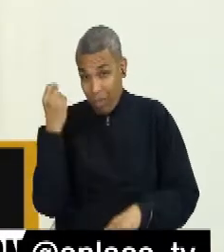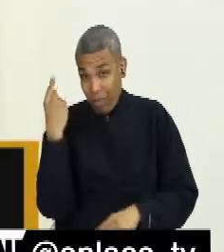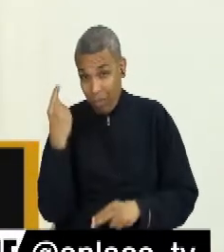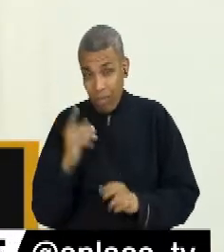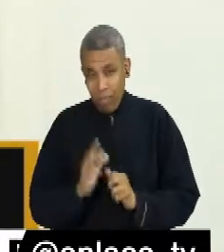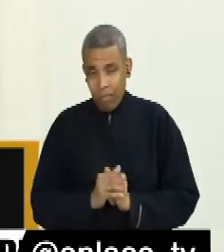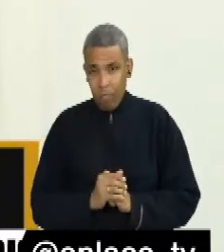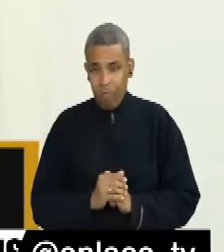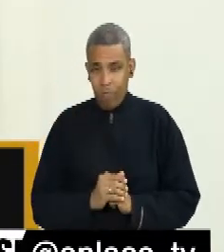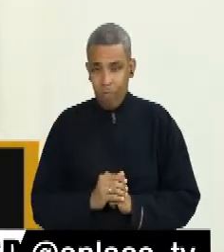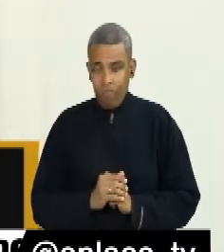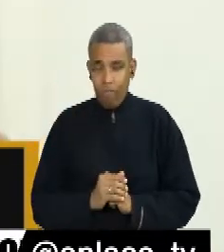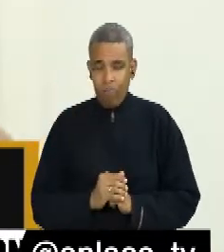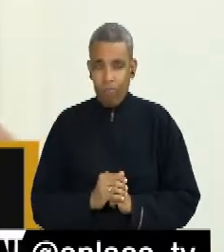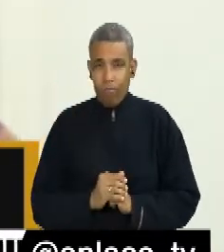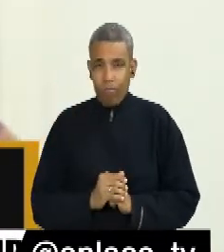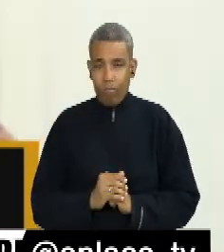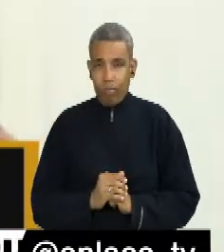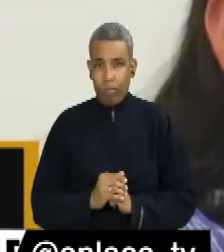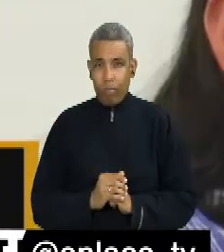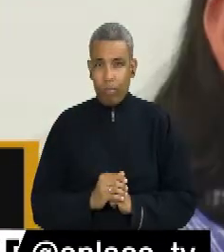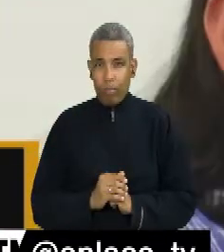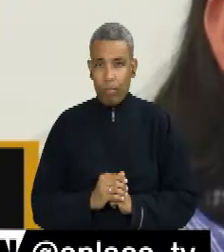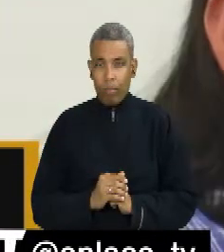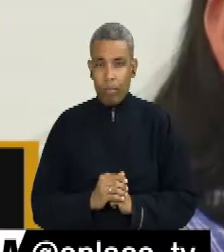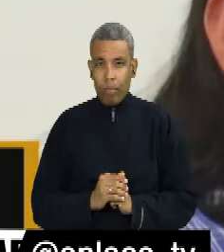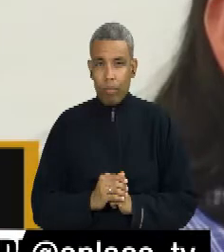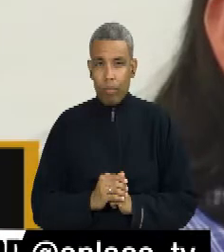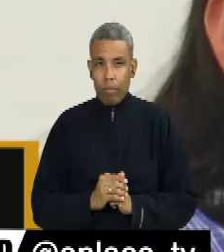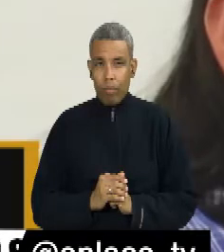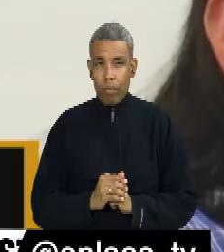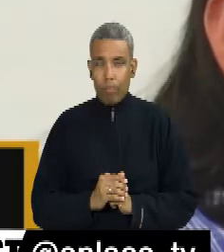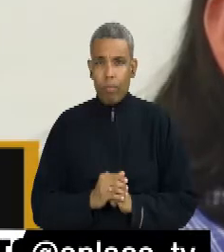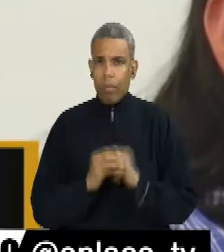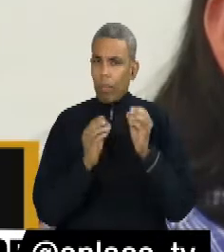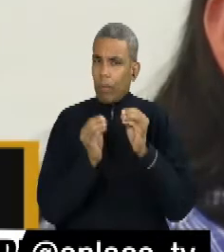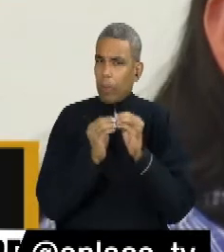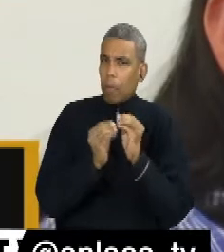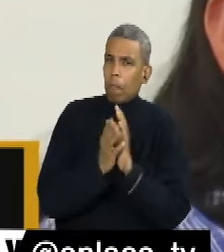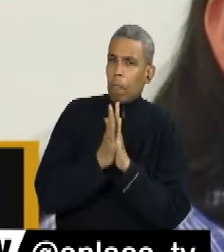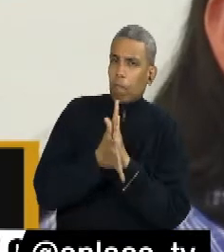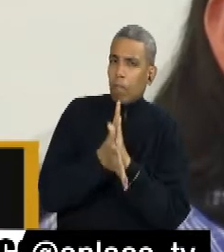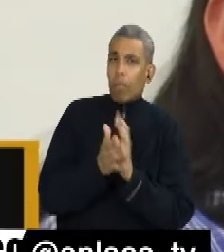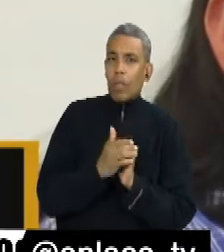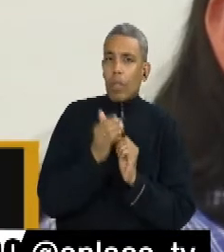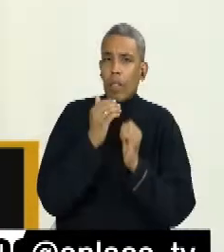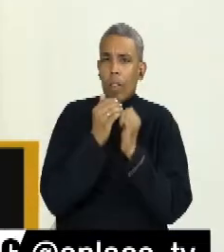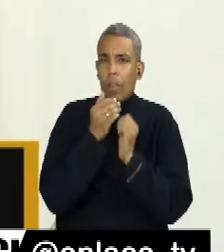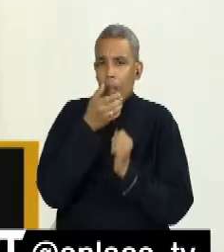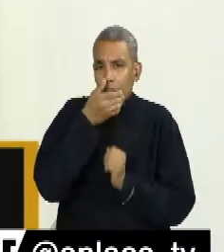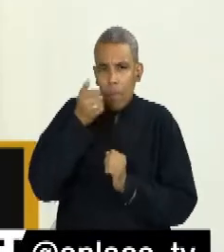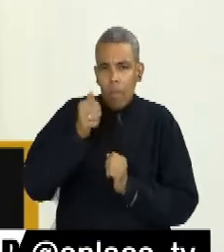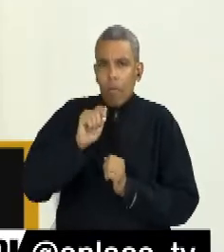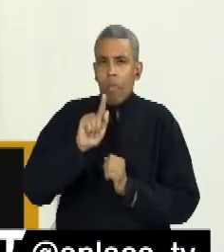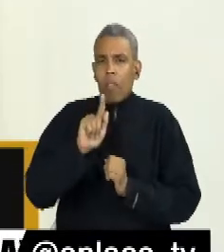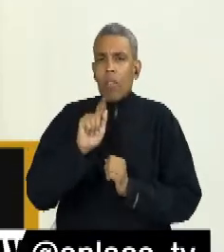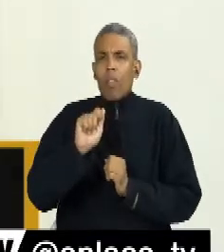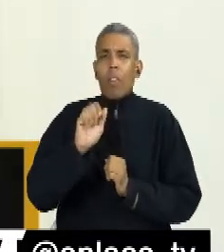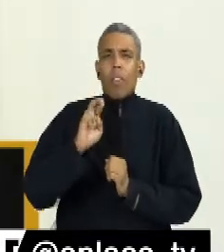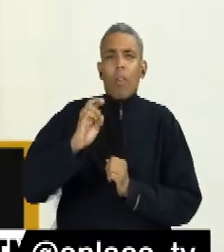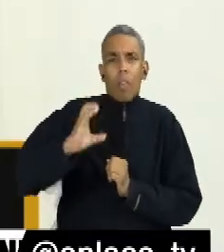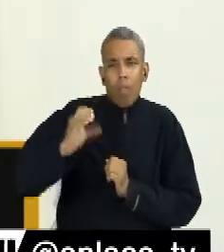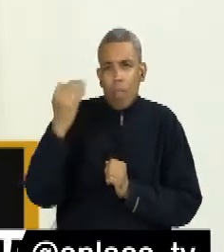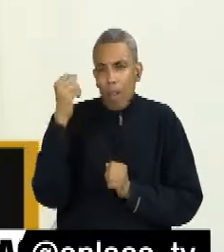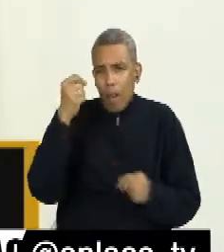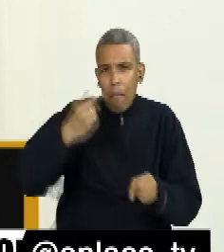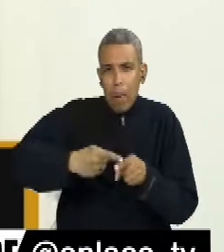las mismas realidades de nuestra geografía. E igualmente, Pastor Alape habló sobre su experiencia en la guerrilla de las FARC. Una pregunta, ¿qué experiencia queda de todo este tiempo en la